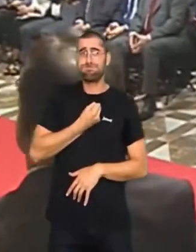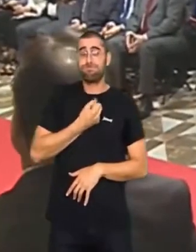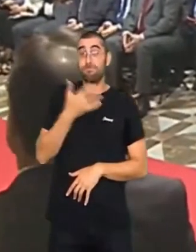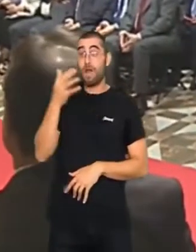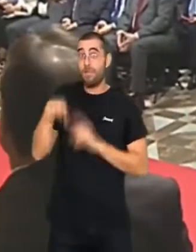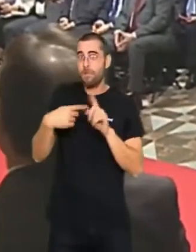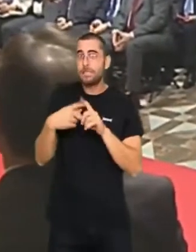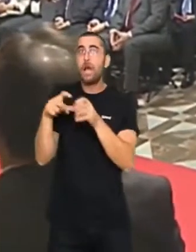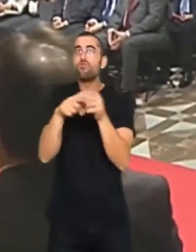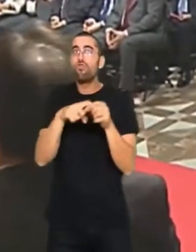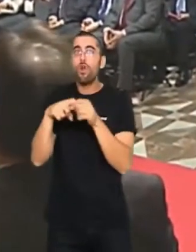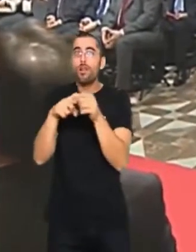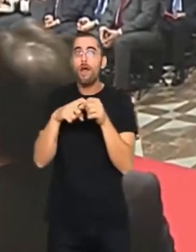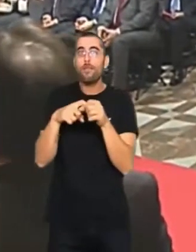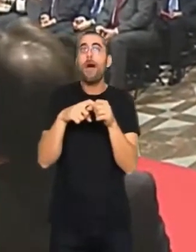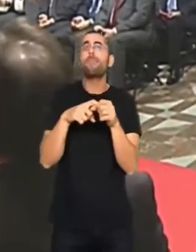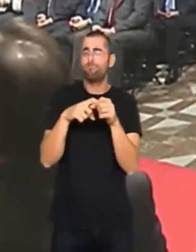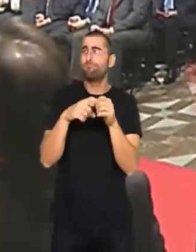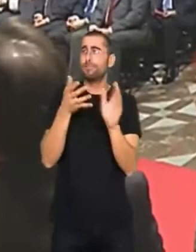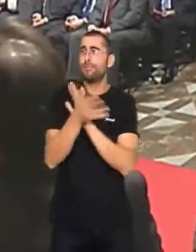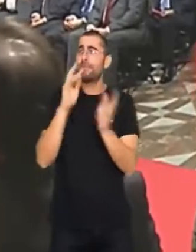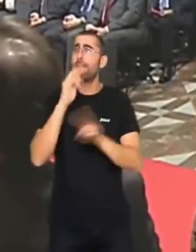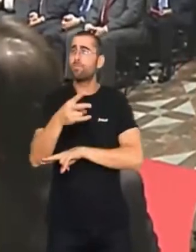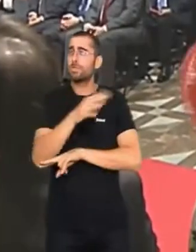de solidaridad que los destrozos han despertado.